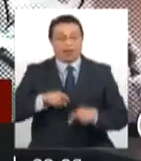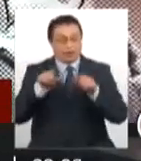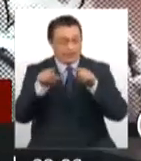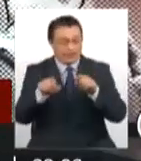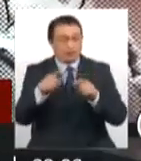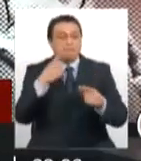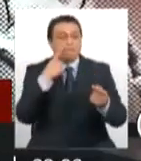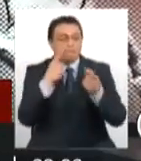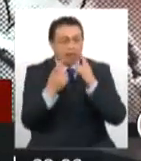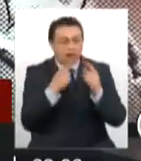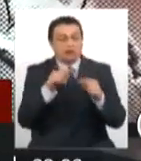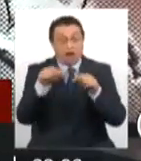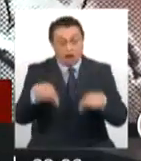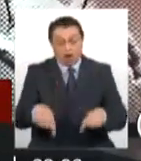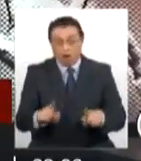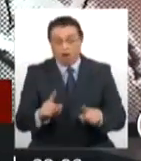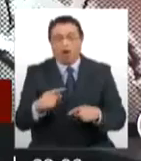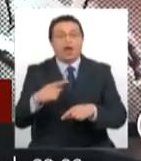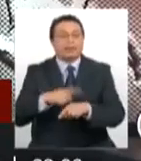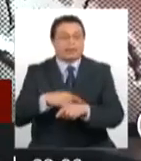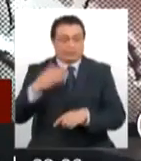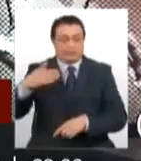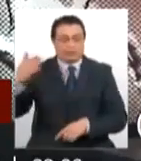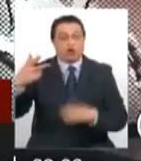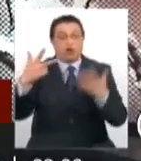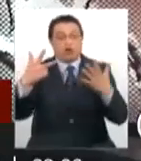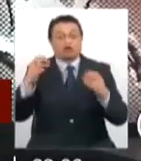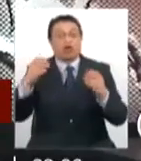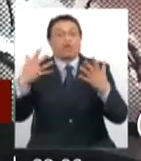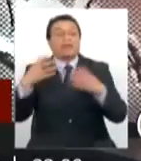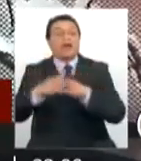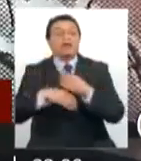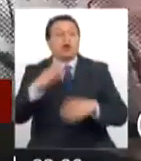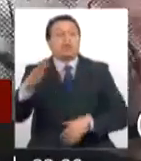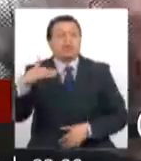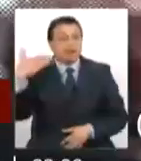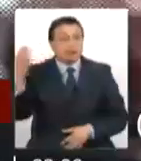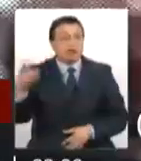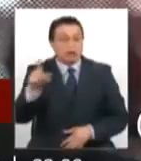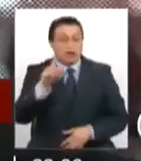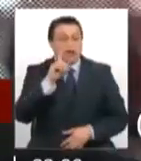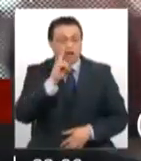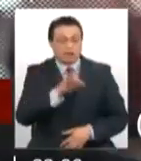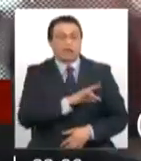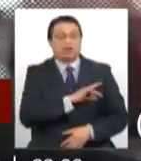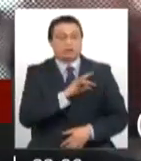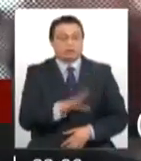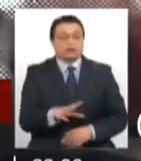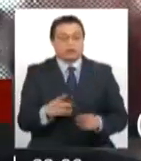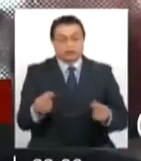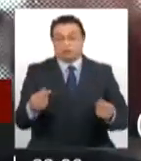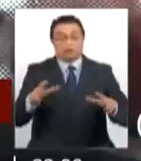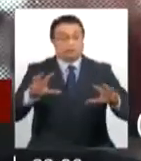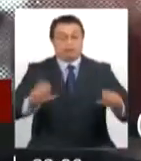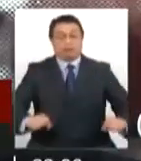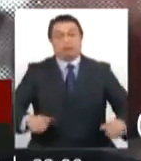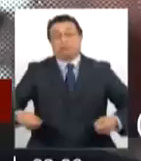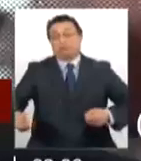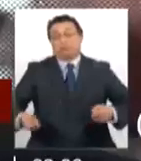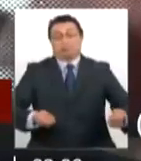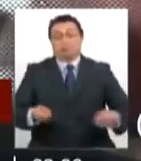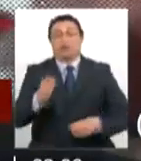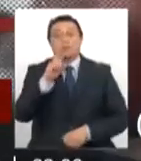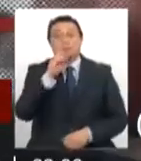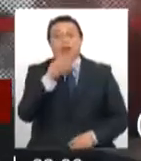peligroso. No será ahora, sino que con el tiempo. En 8 o 10 años más, tendrán al país en sus manos. ¿Quién